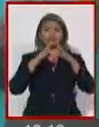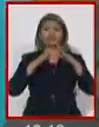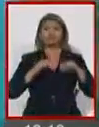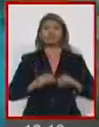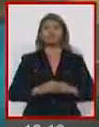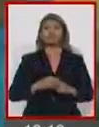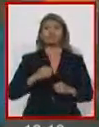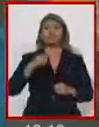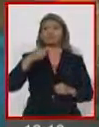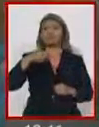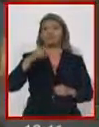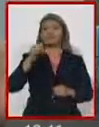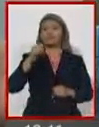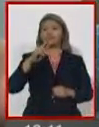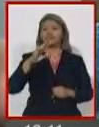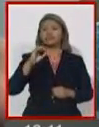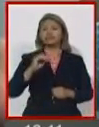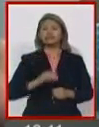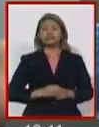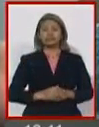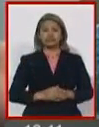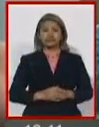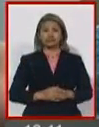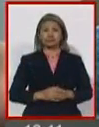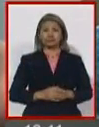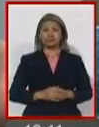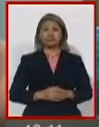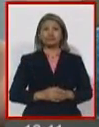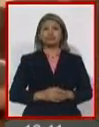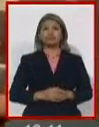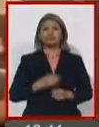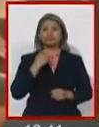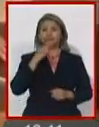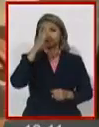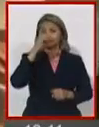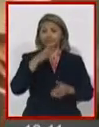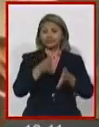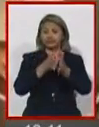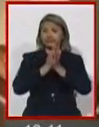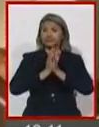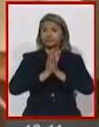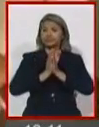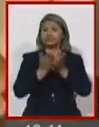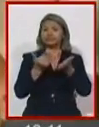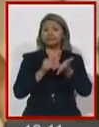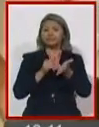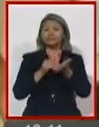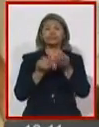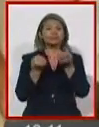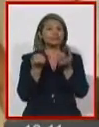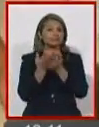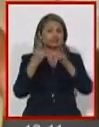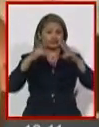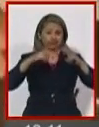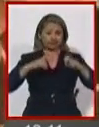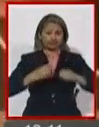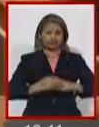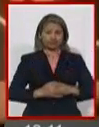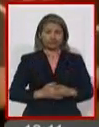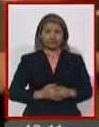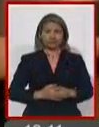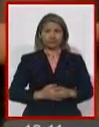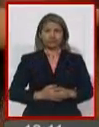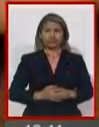casa del barrio Guaracal del Tercer Anillo. A la fecha la investigación no está concluida, el imputado está solicitando que se ejecuten nuevas pericias y nuevos actos